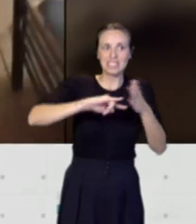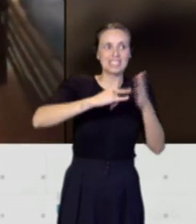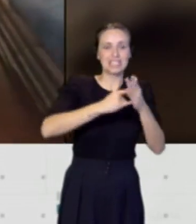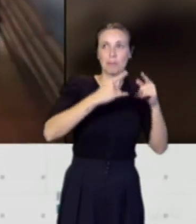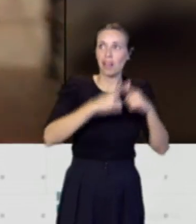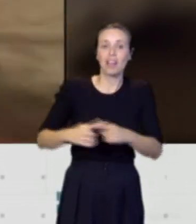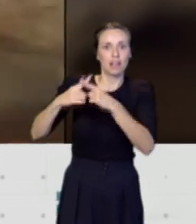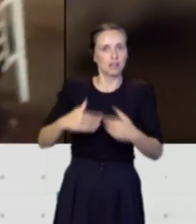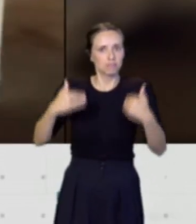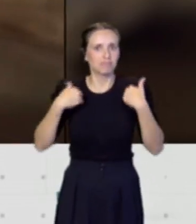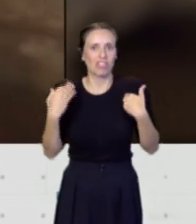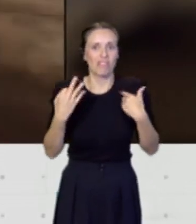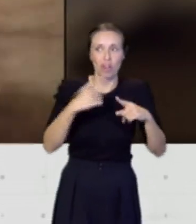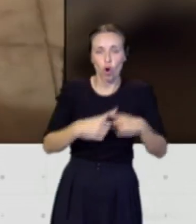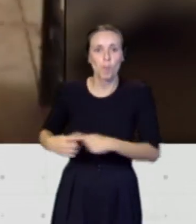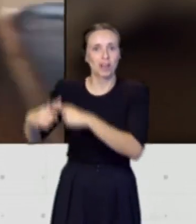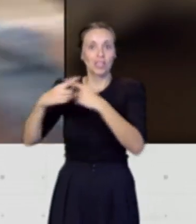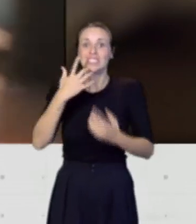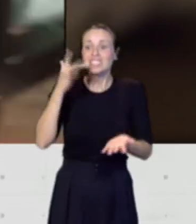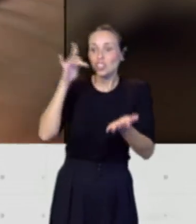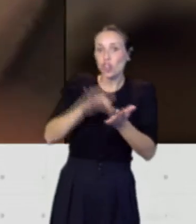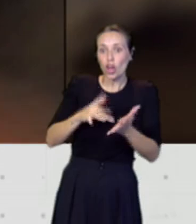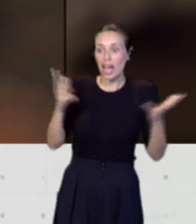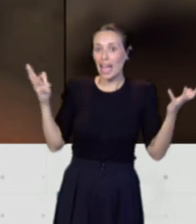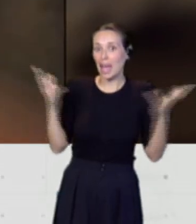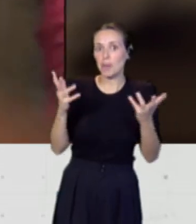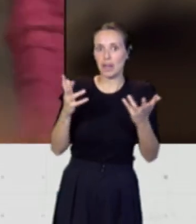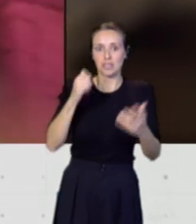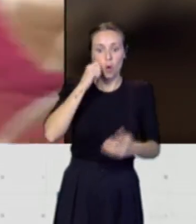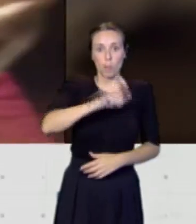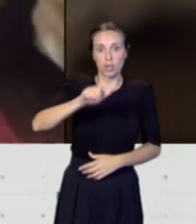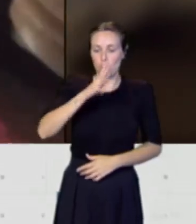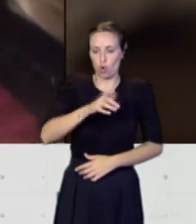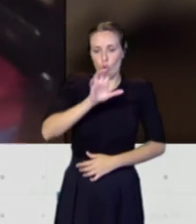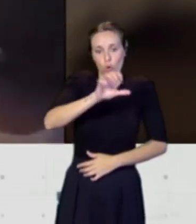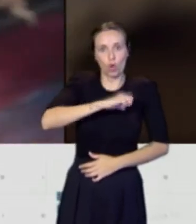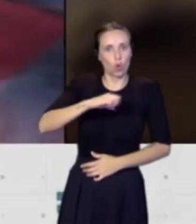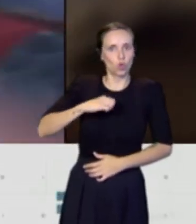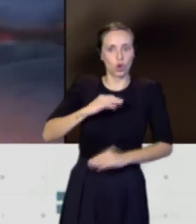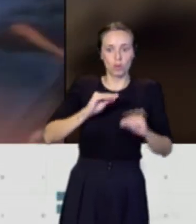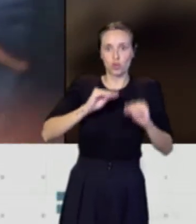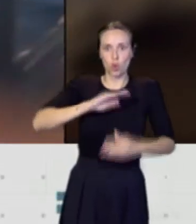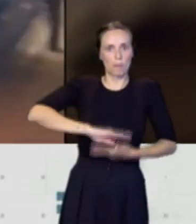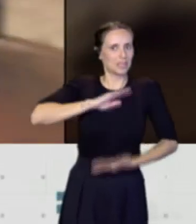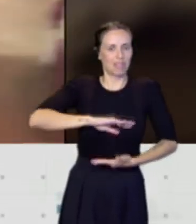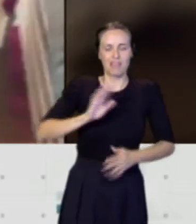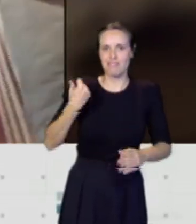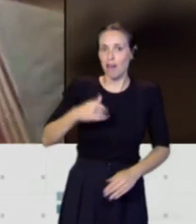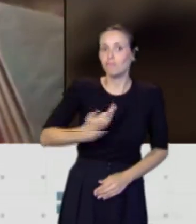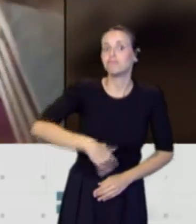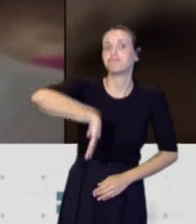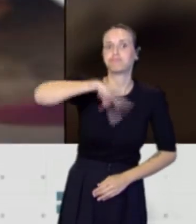hacer que, en circunstancias de emergencia humanitaria, cuando las capacidades de acogida de una comunidad autónoma están desbordadas, la redistribución